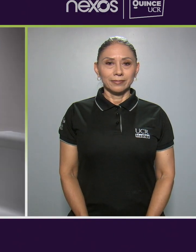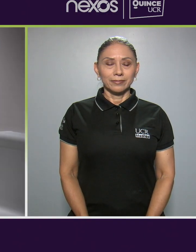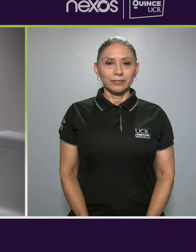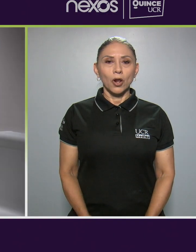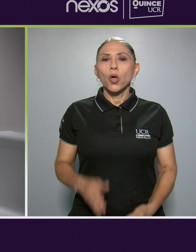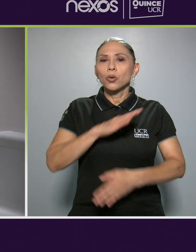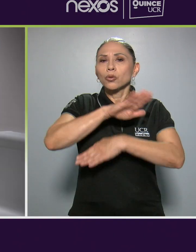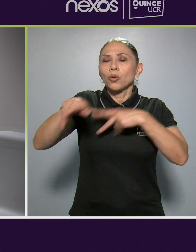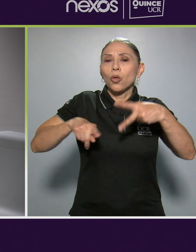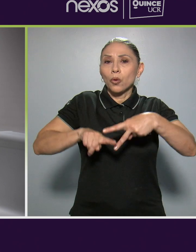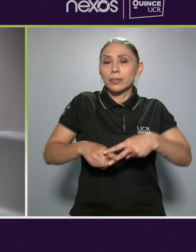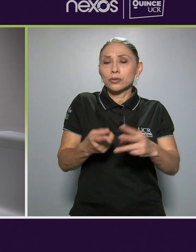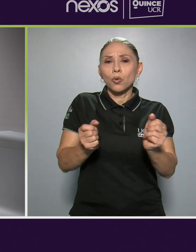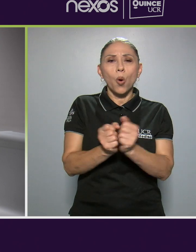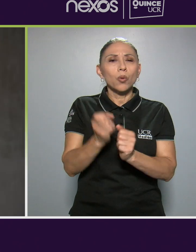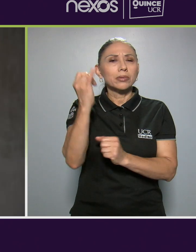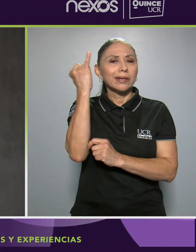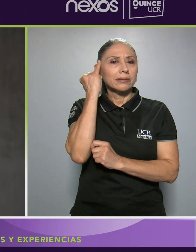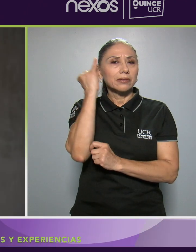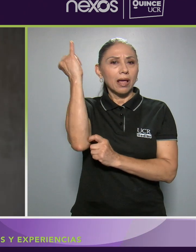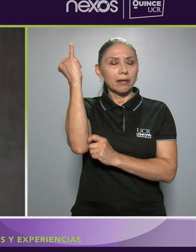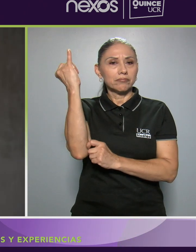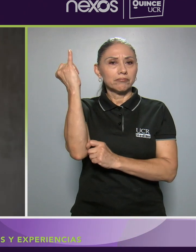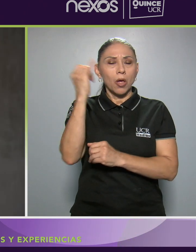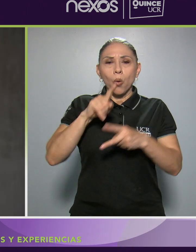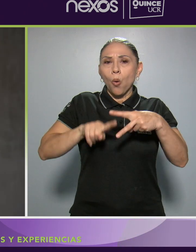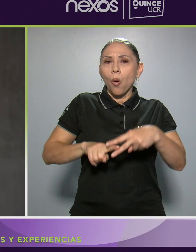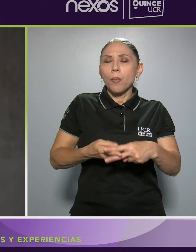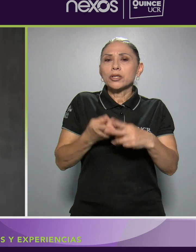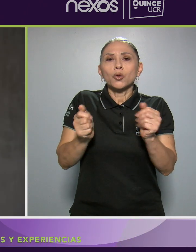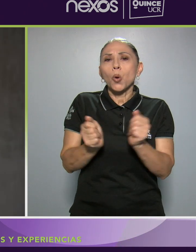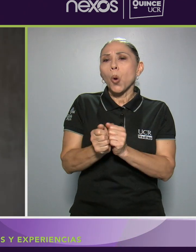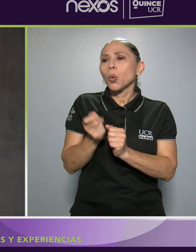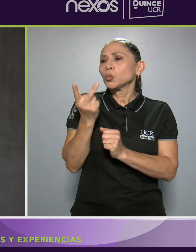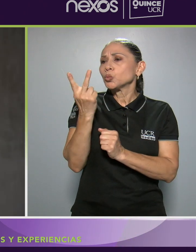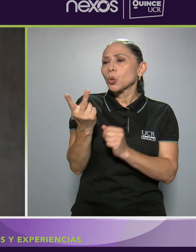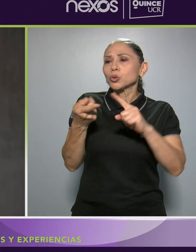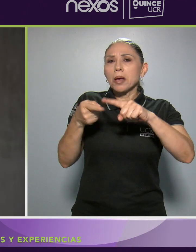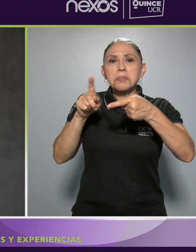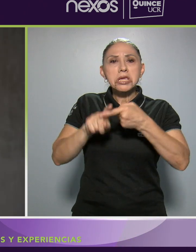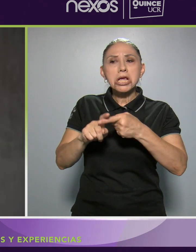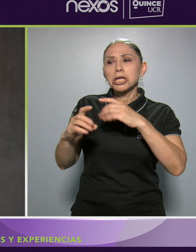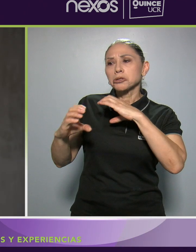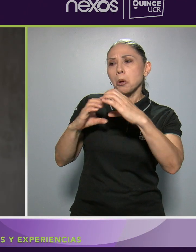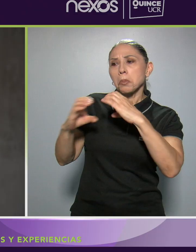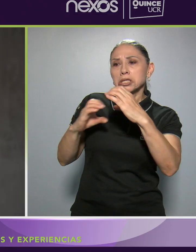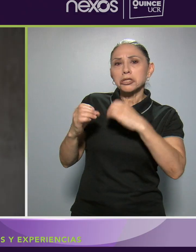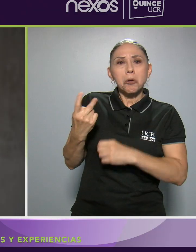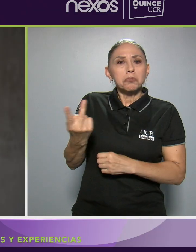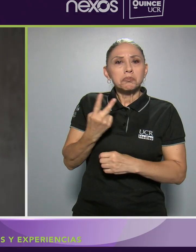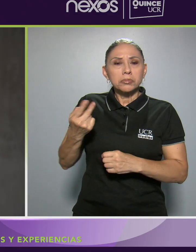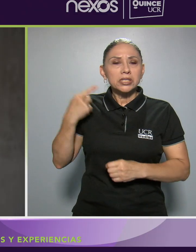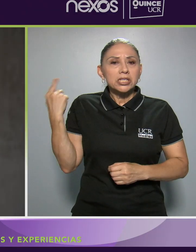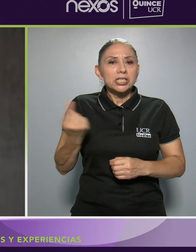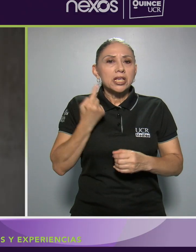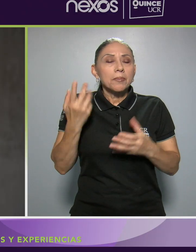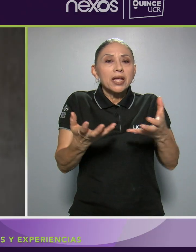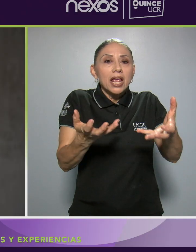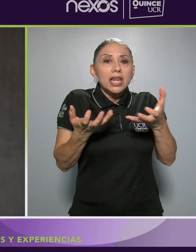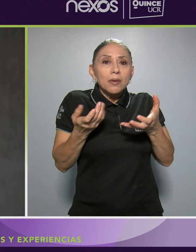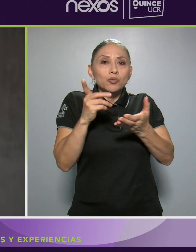Todo comenzó con una idea. Todo comenzó con una conversación entre dos amigas que habíamos querido siempre hacer un proyecto